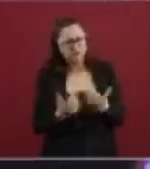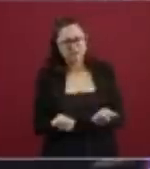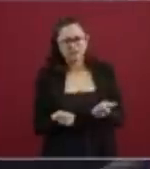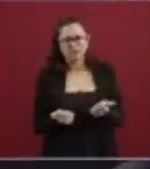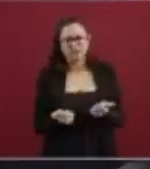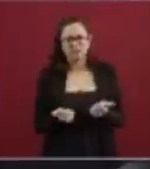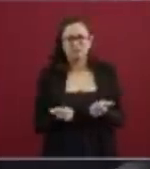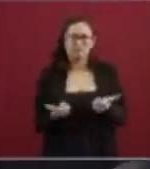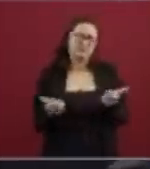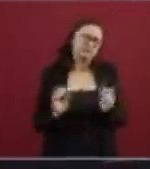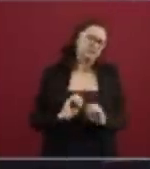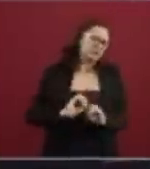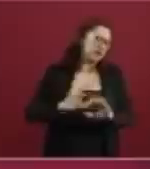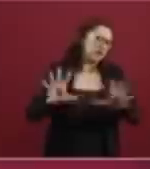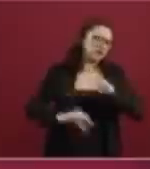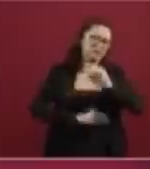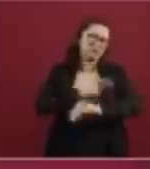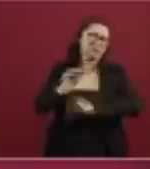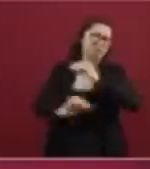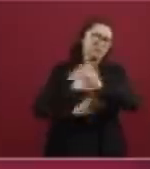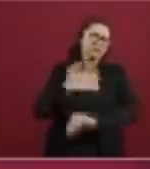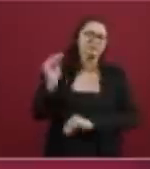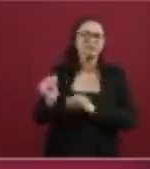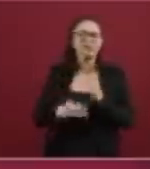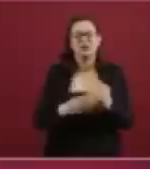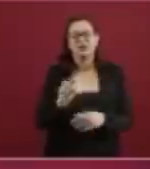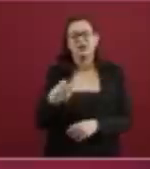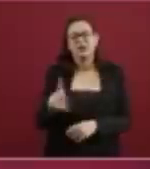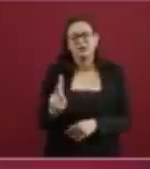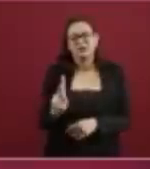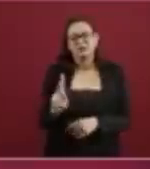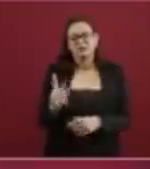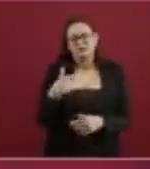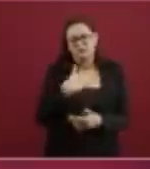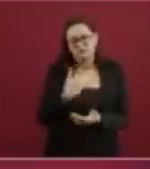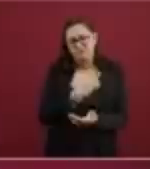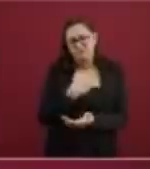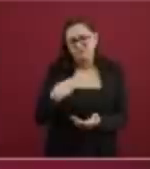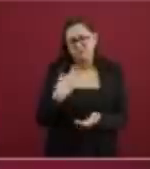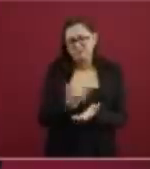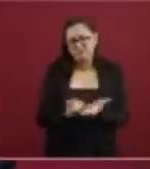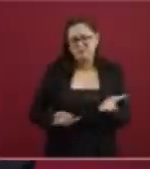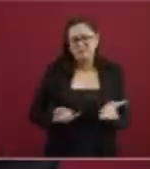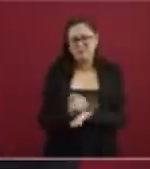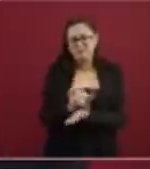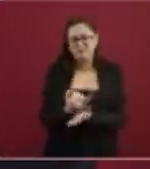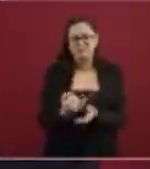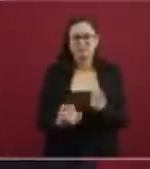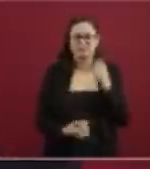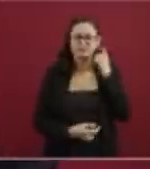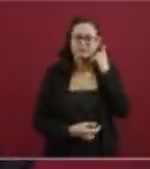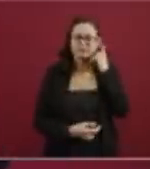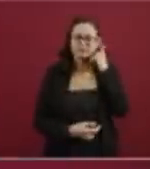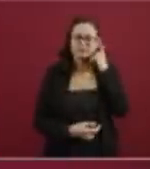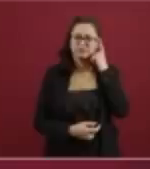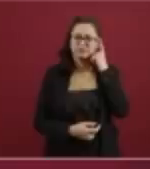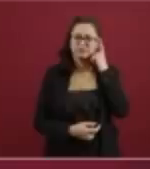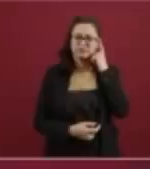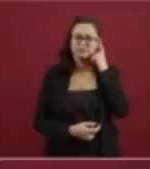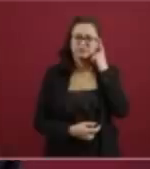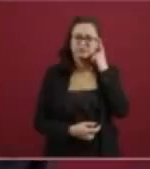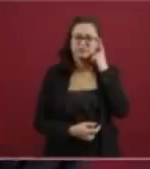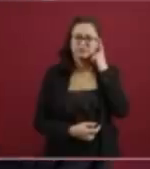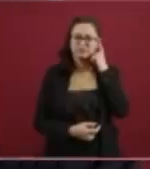Genera polémica, desde luego, pero tengo que tomar decisiones. También la política